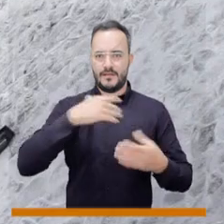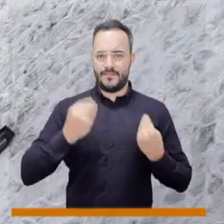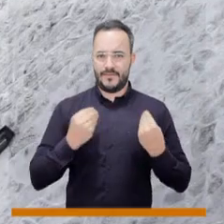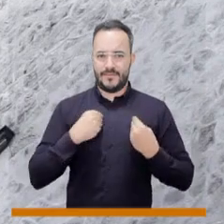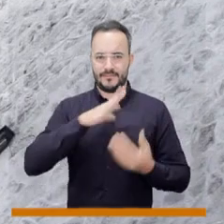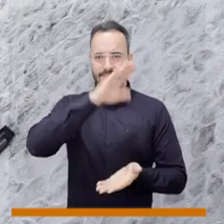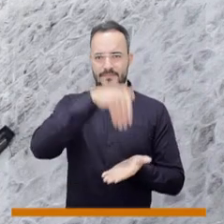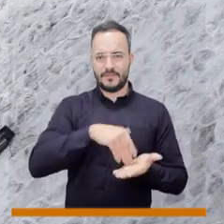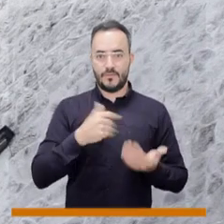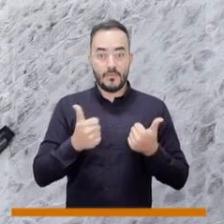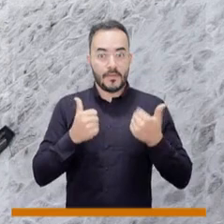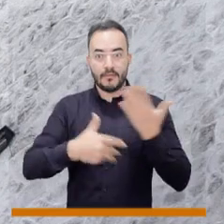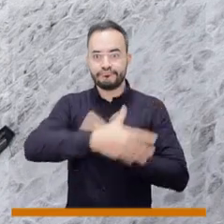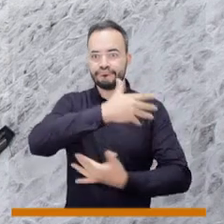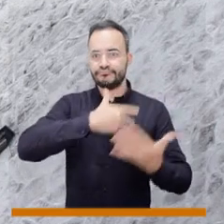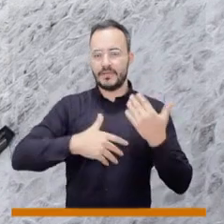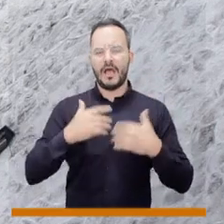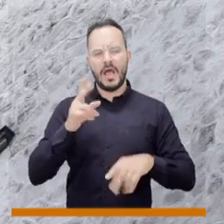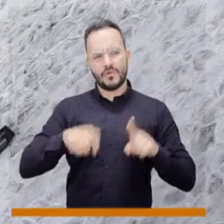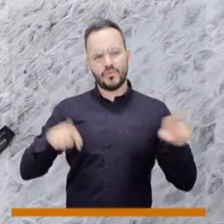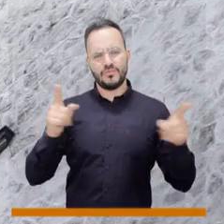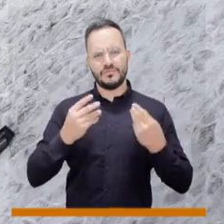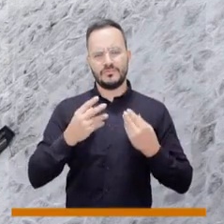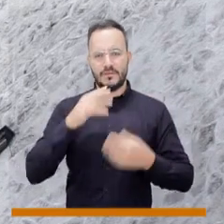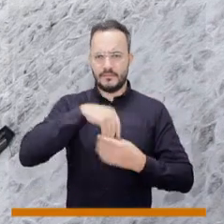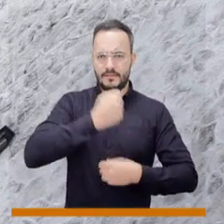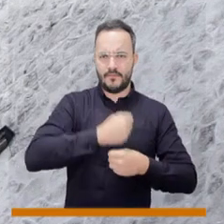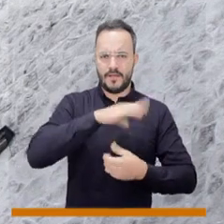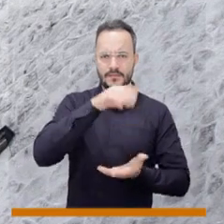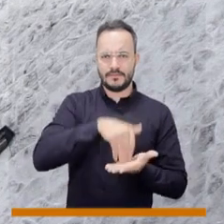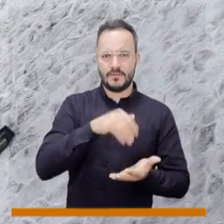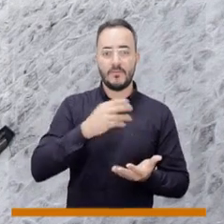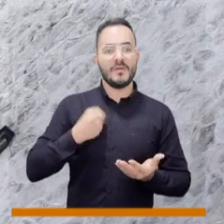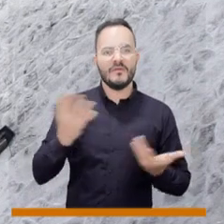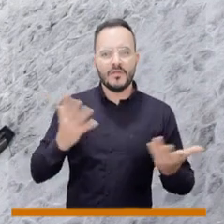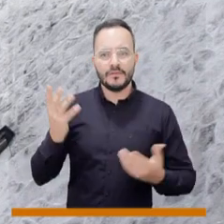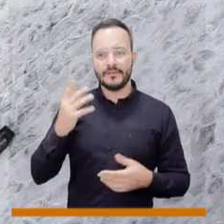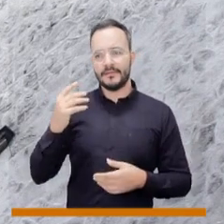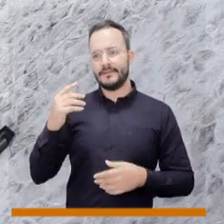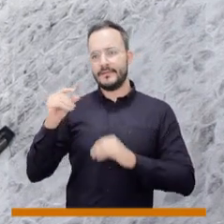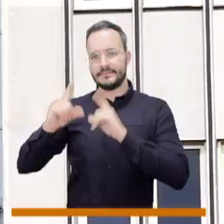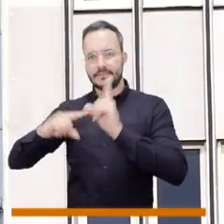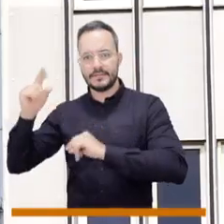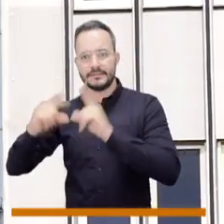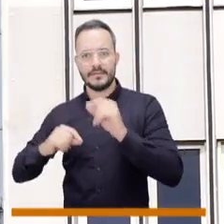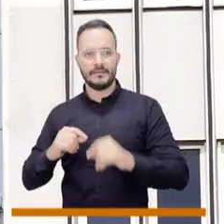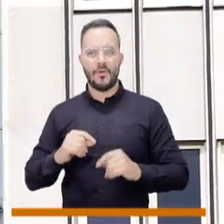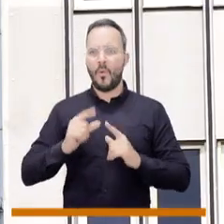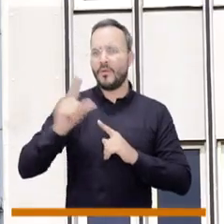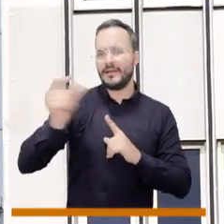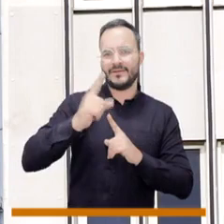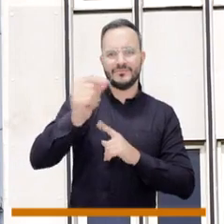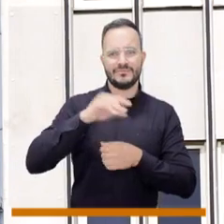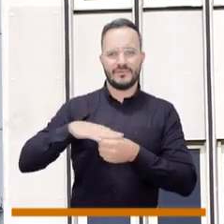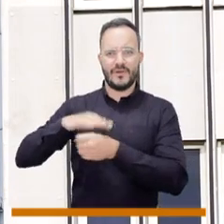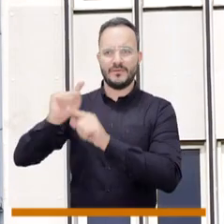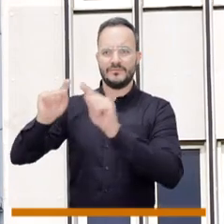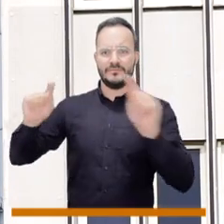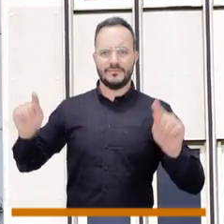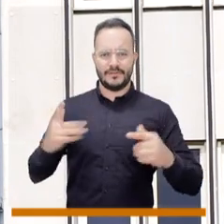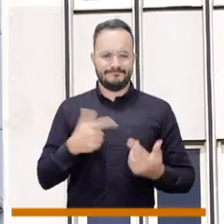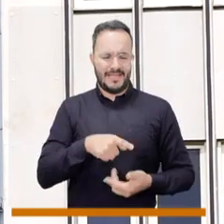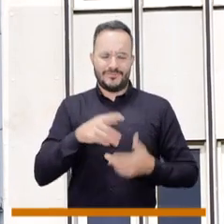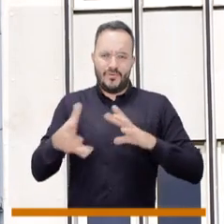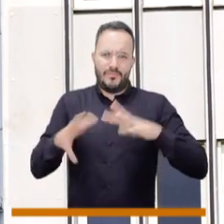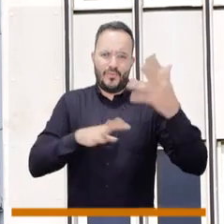virtuoso, porque la gente, mucha gente trabaja en el centro, pero vive en La Estrella o vive en otros barrios lejanos, y eso que hace que la ciudad se colapse en